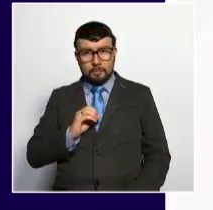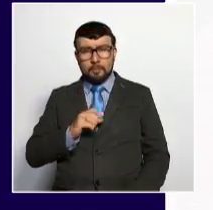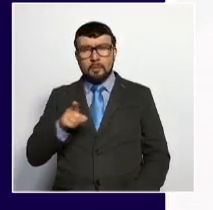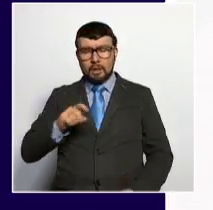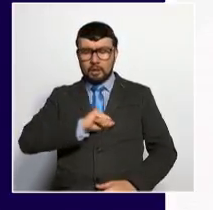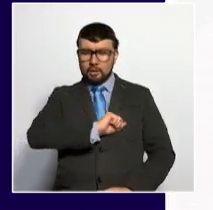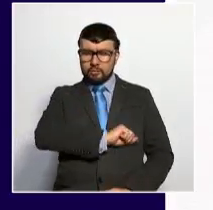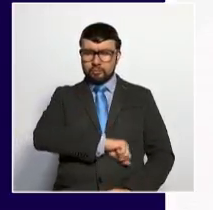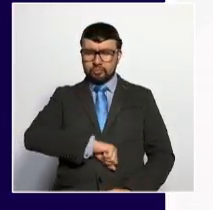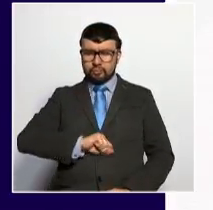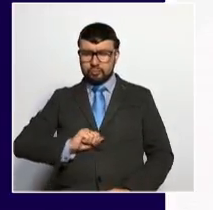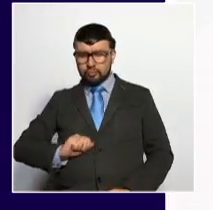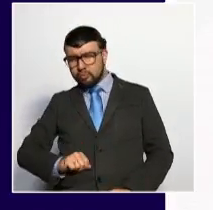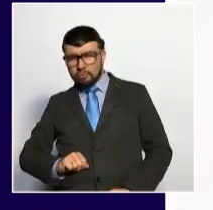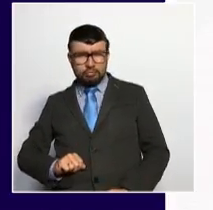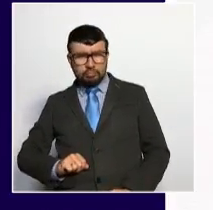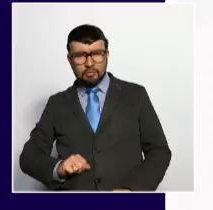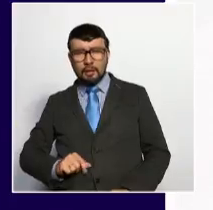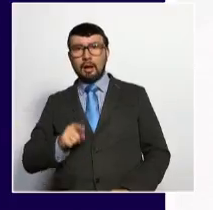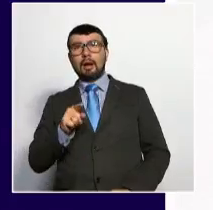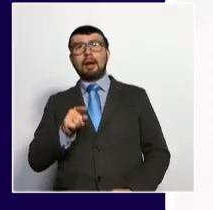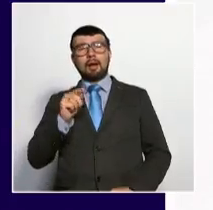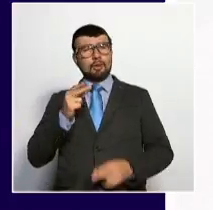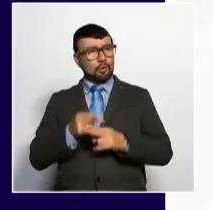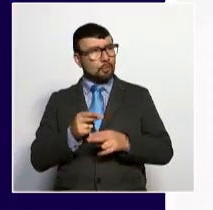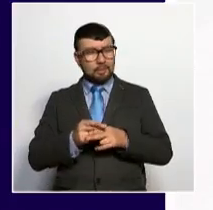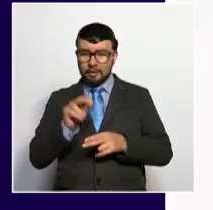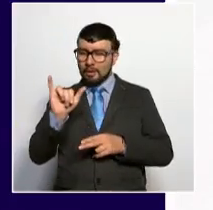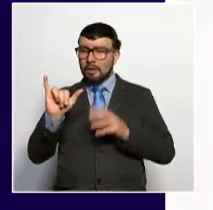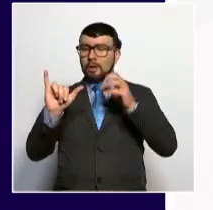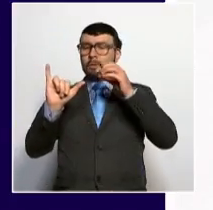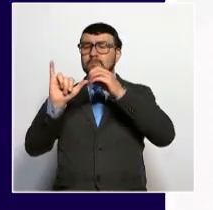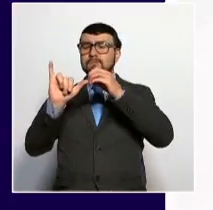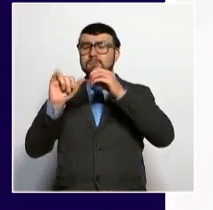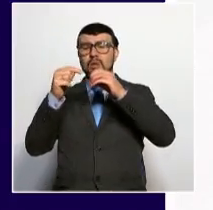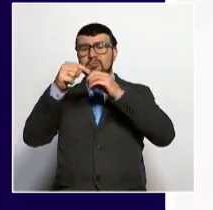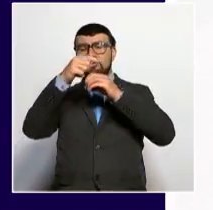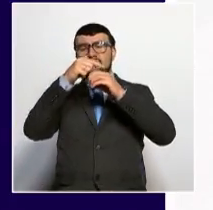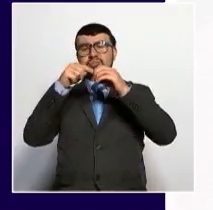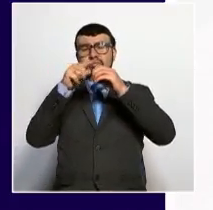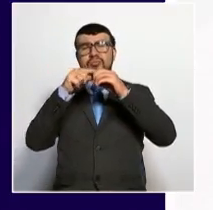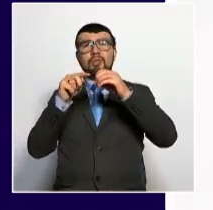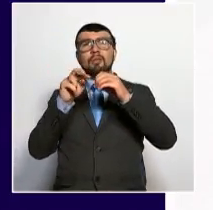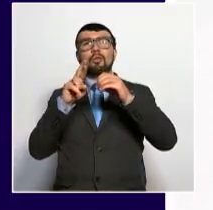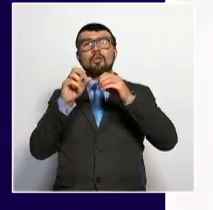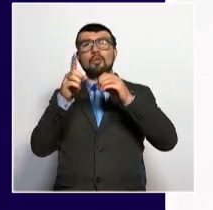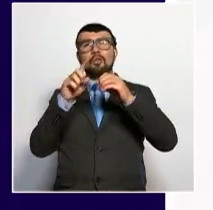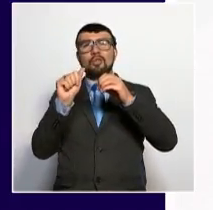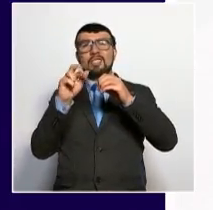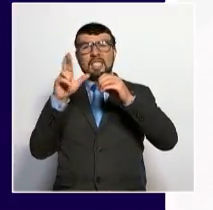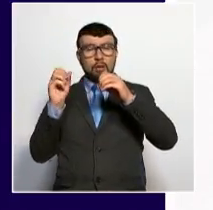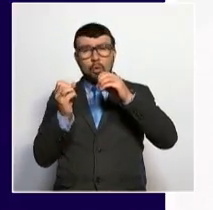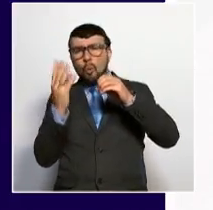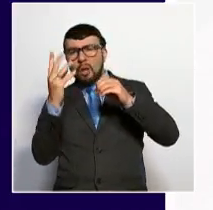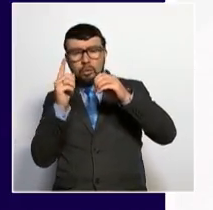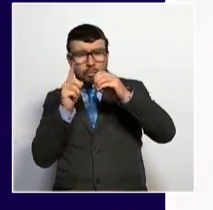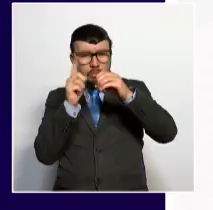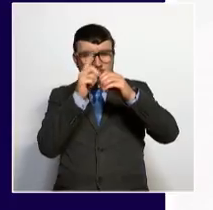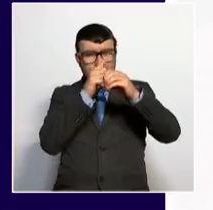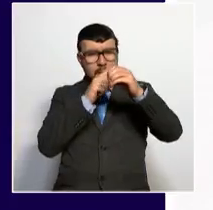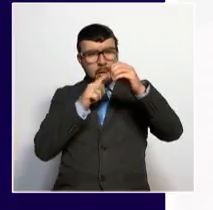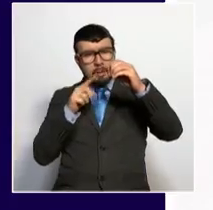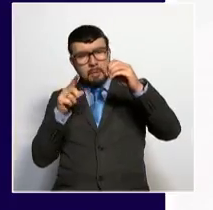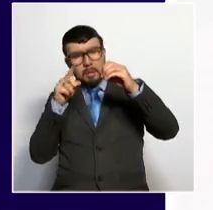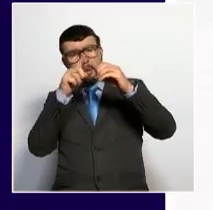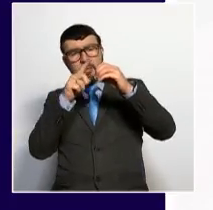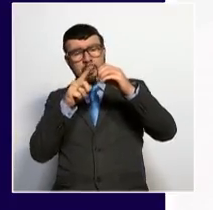un ovario que lo llamamos ovario en rosario, que tiene muchos folículos, y cuando los contamos durante la ecografía son más